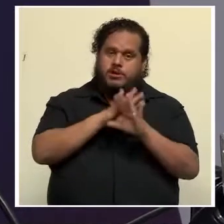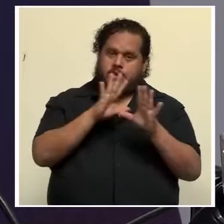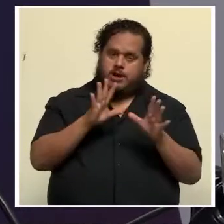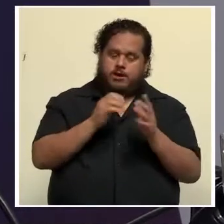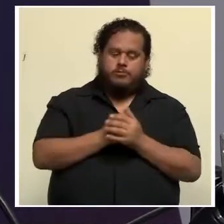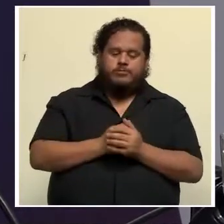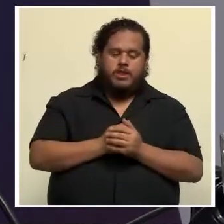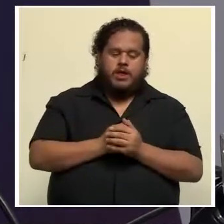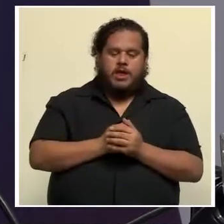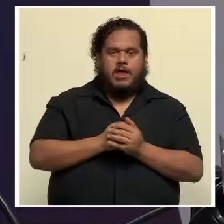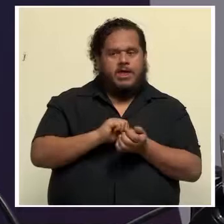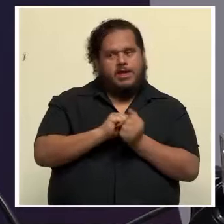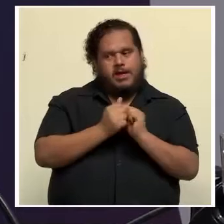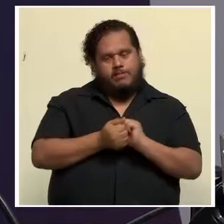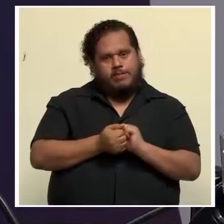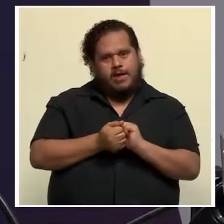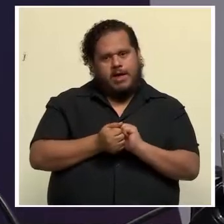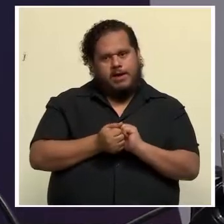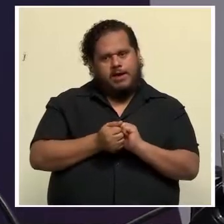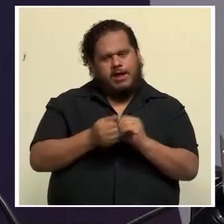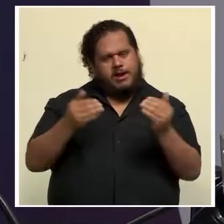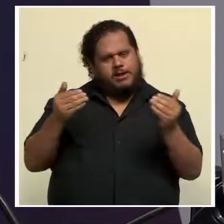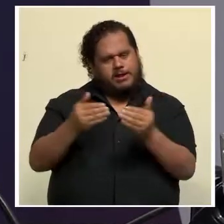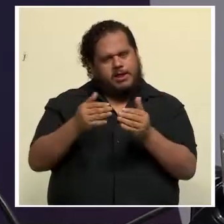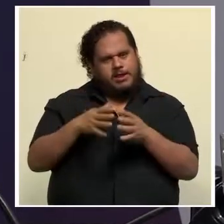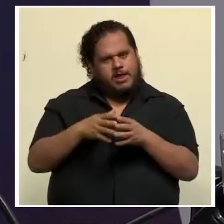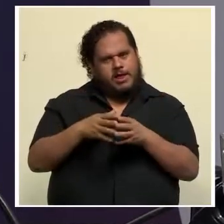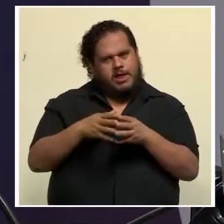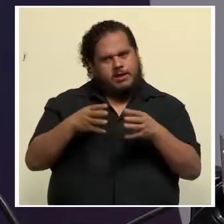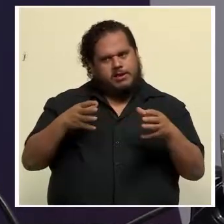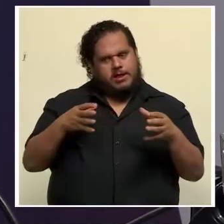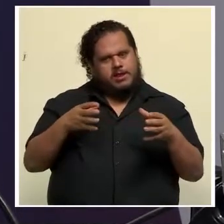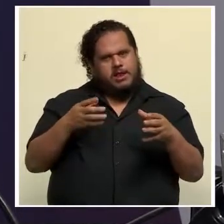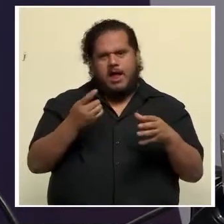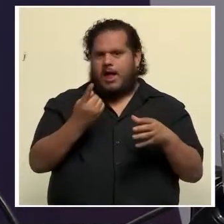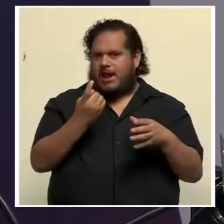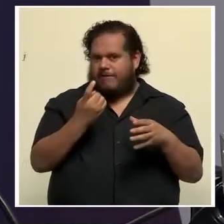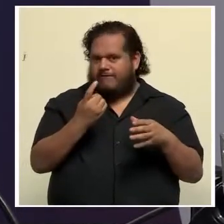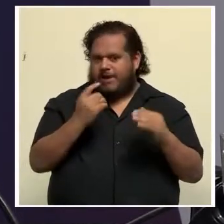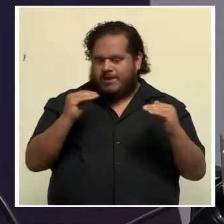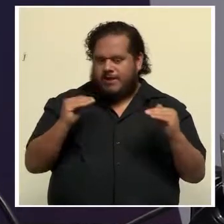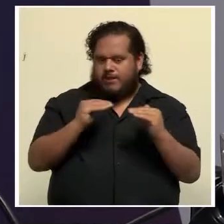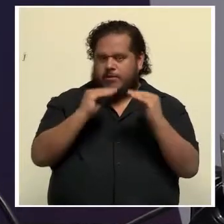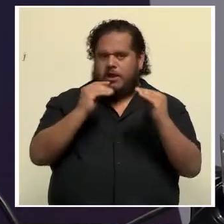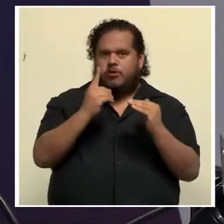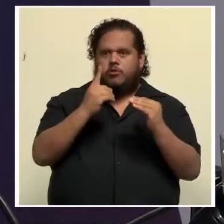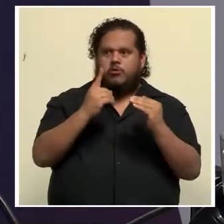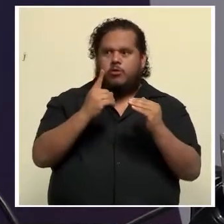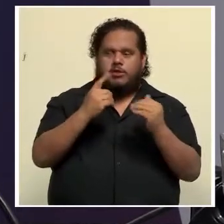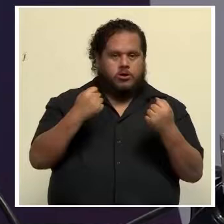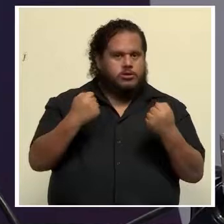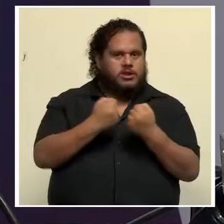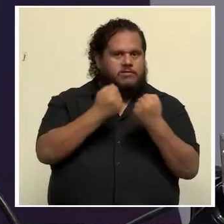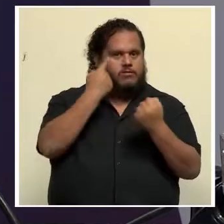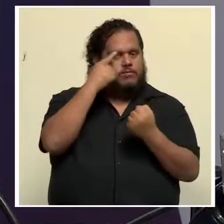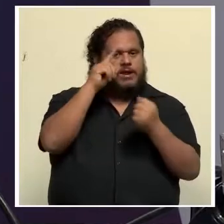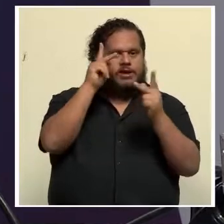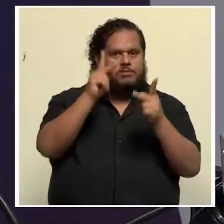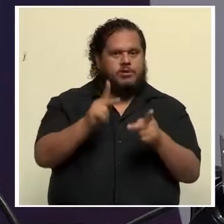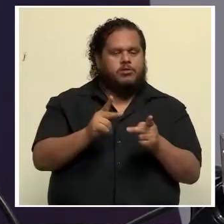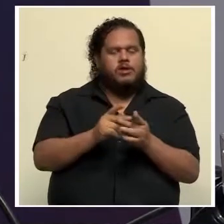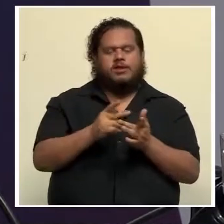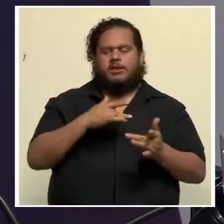cambiar la tendencia creciente a la desigualdad es uno de los grandes desafíos para la persona que